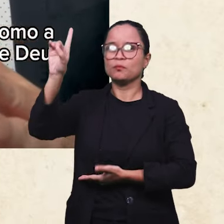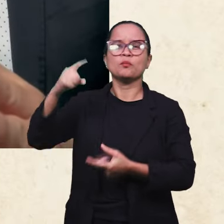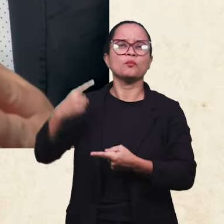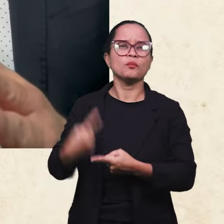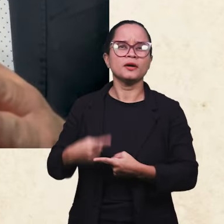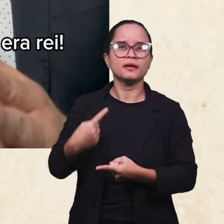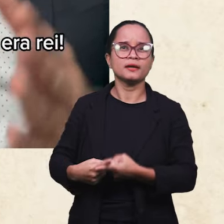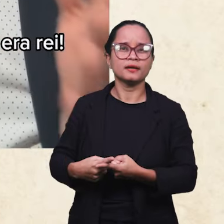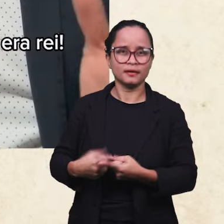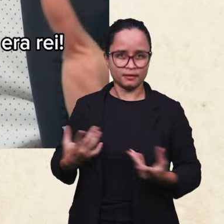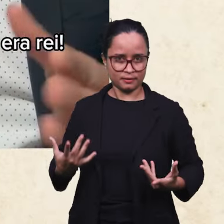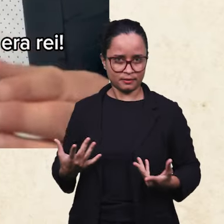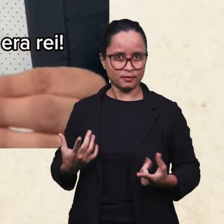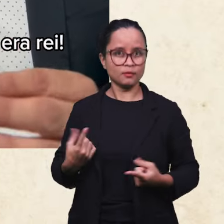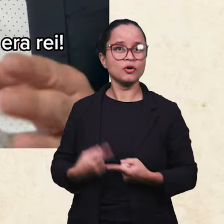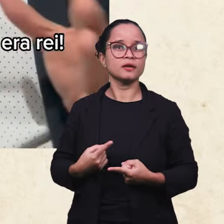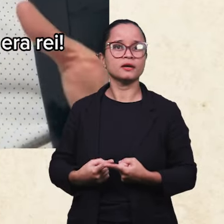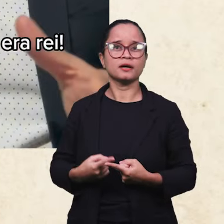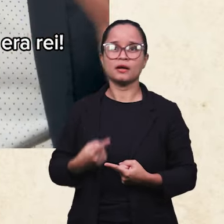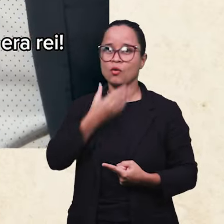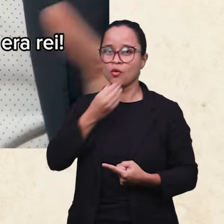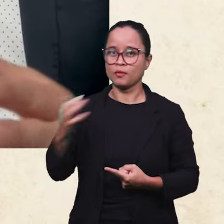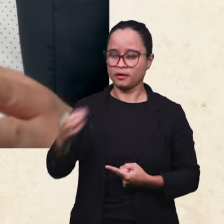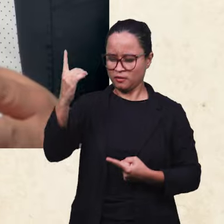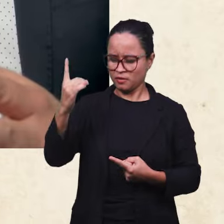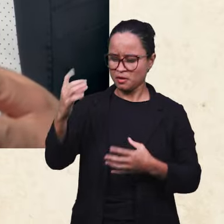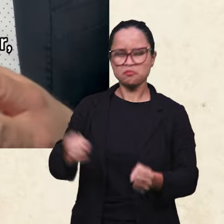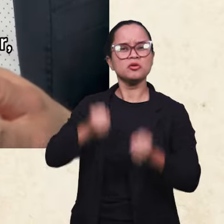de Dios. ¿Por qué? Porque David era